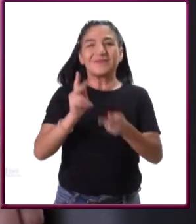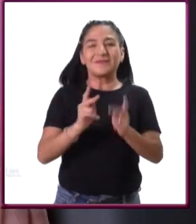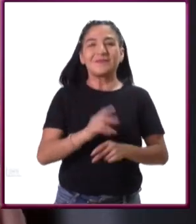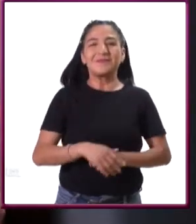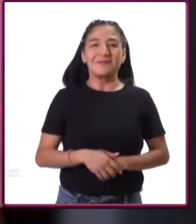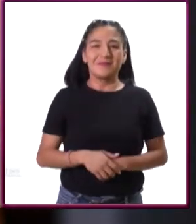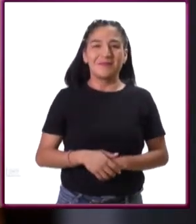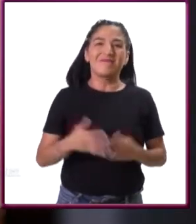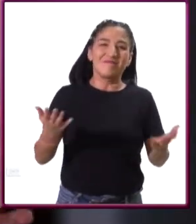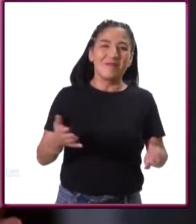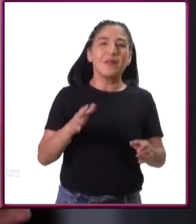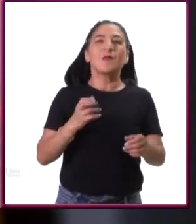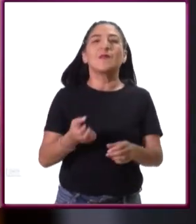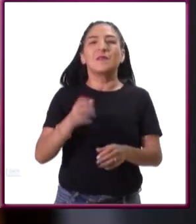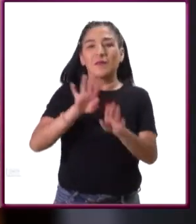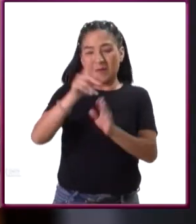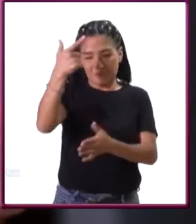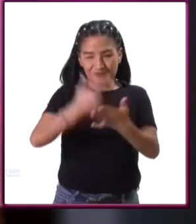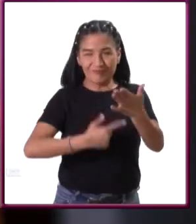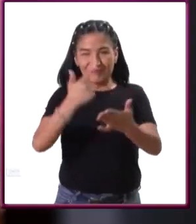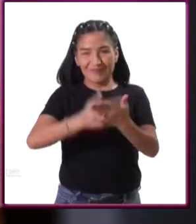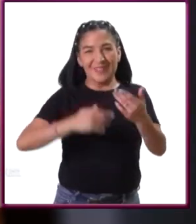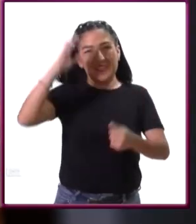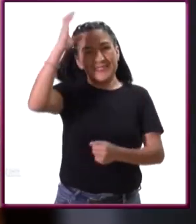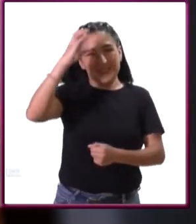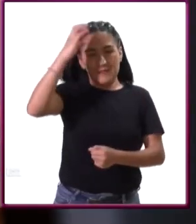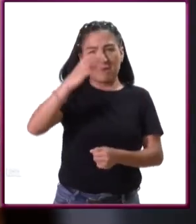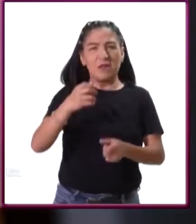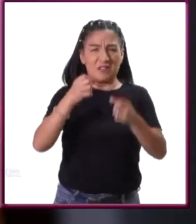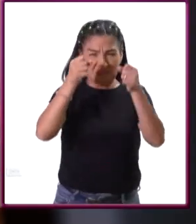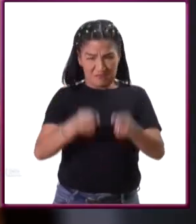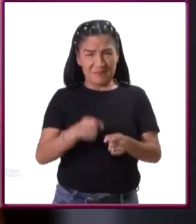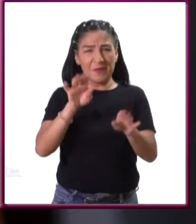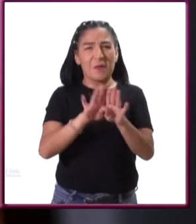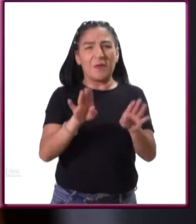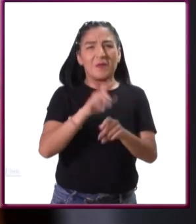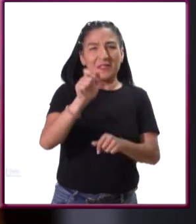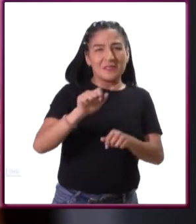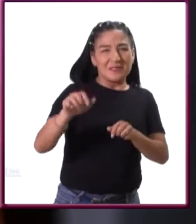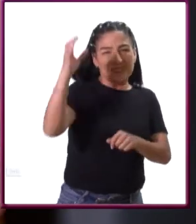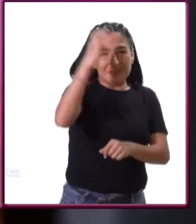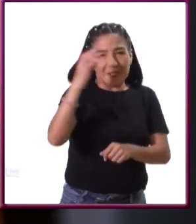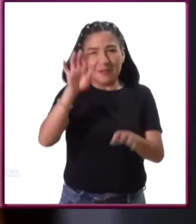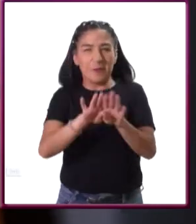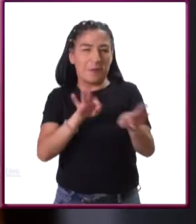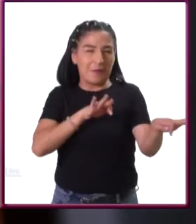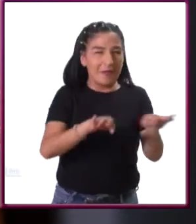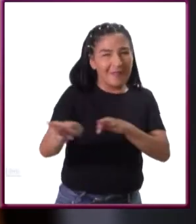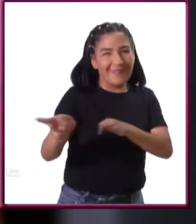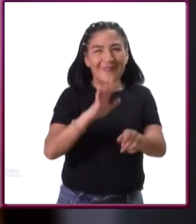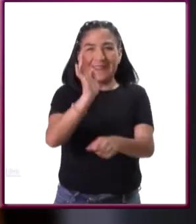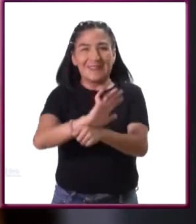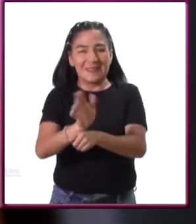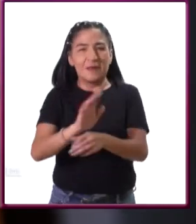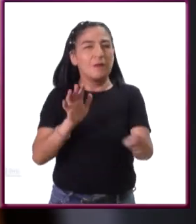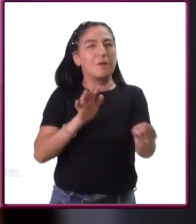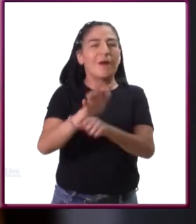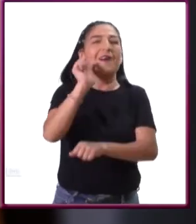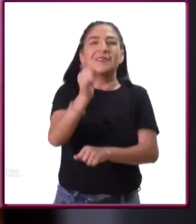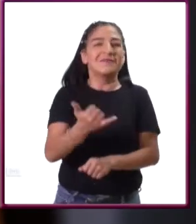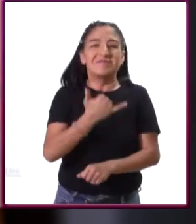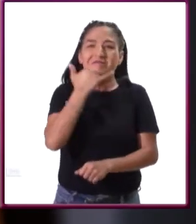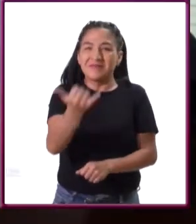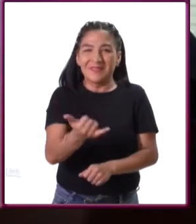datos científicos, ¿realmente la ciencia ficción está apegada a la ciencia? ¿O cuáles son los errores más comunes que se suelen